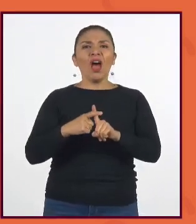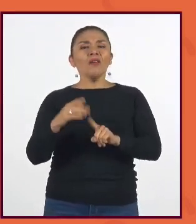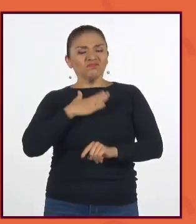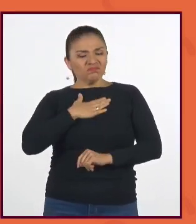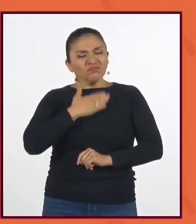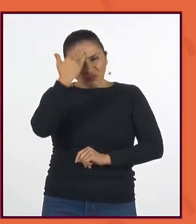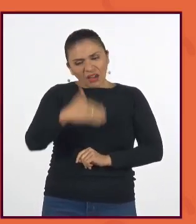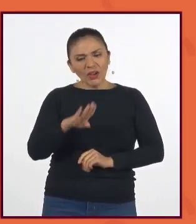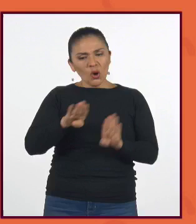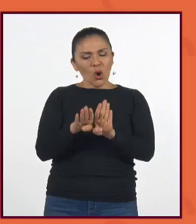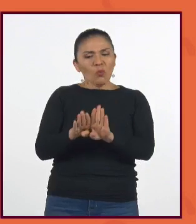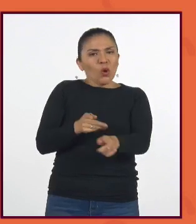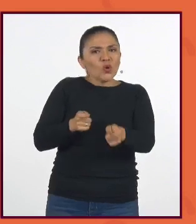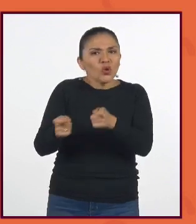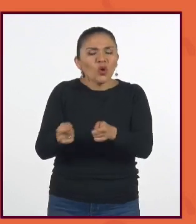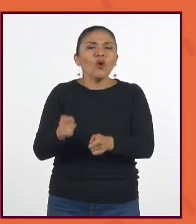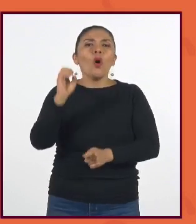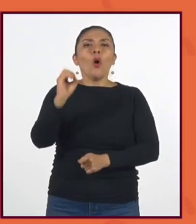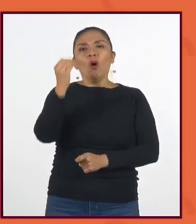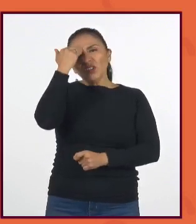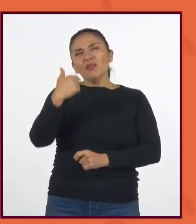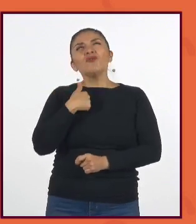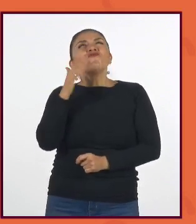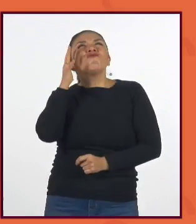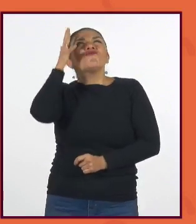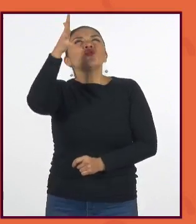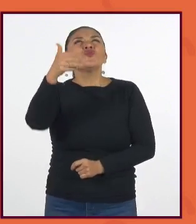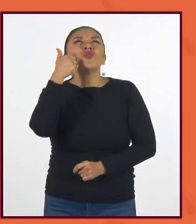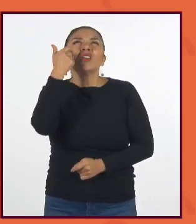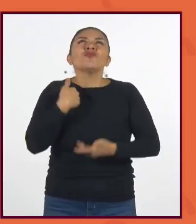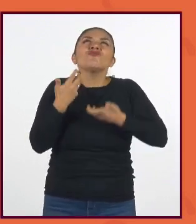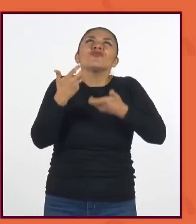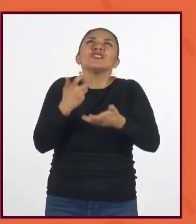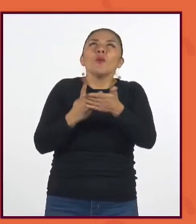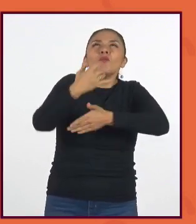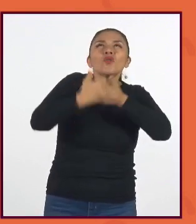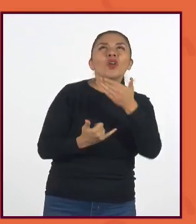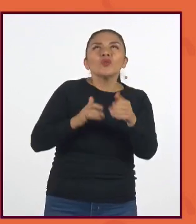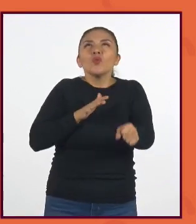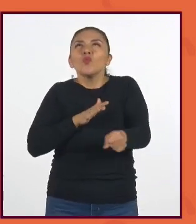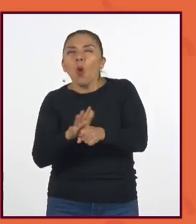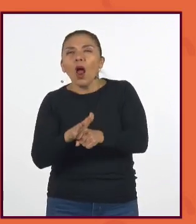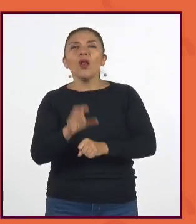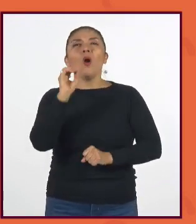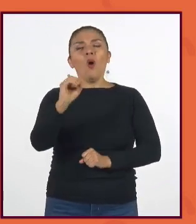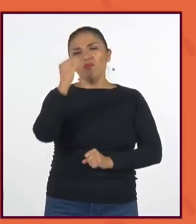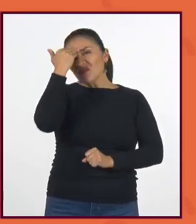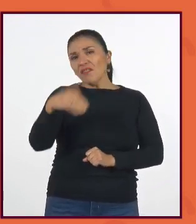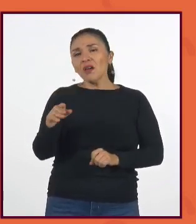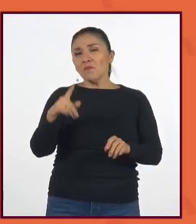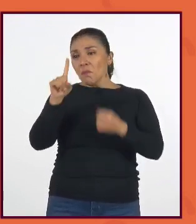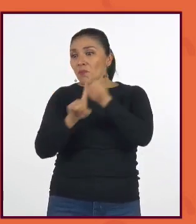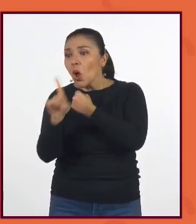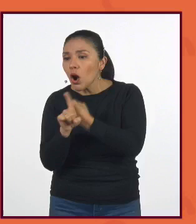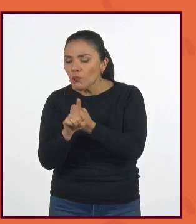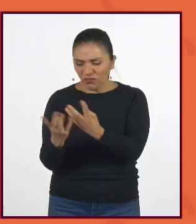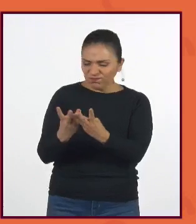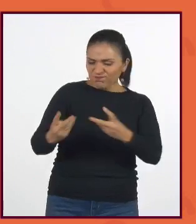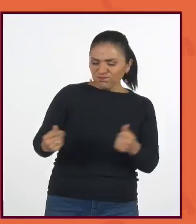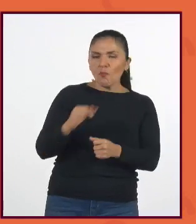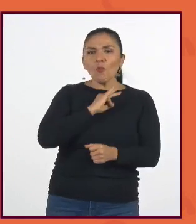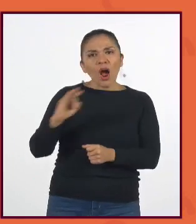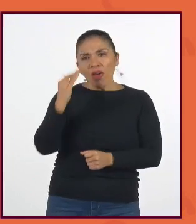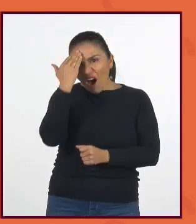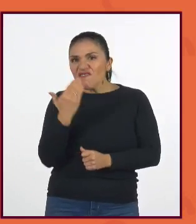autocontrol, aquellos chicos que tienen proyectos de vida, las habilidades para la resolución de problemas, mayor habilidades para la resolución